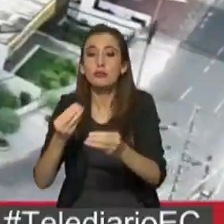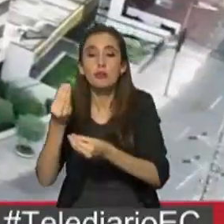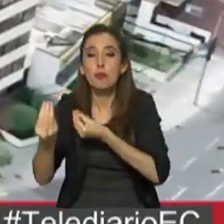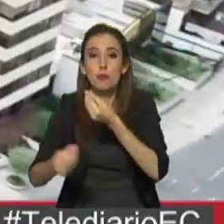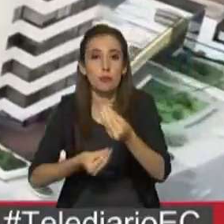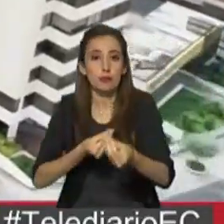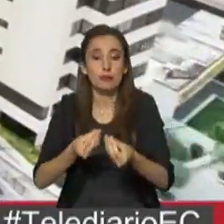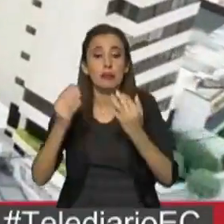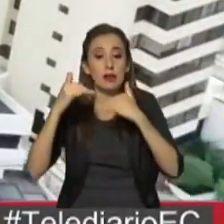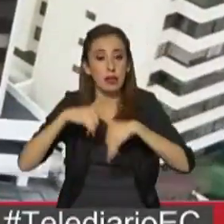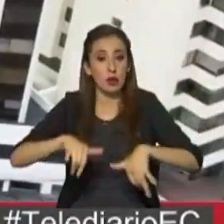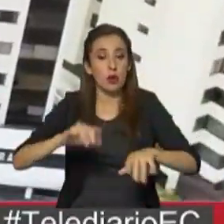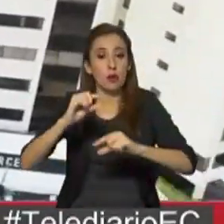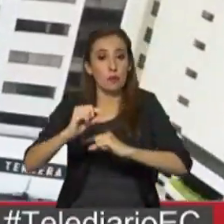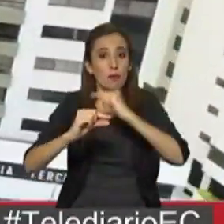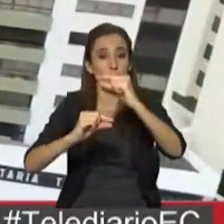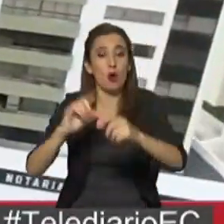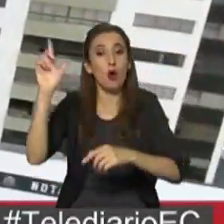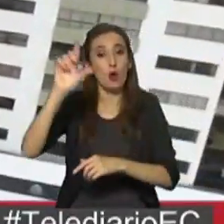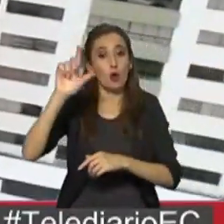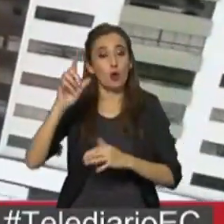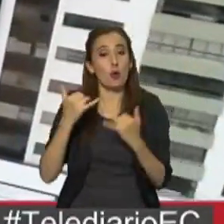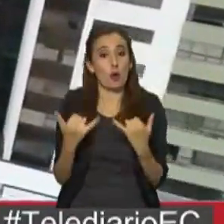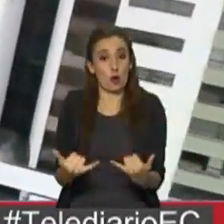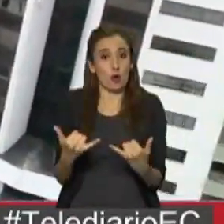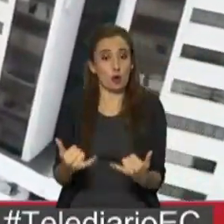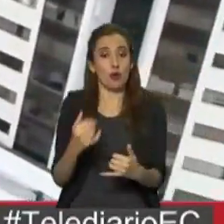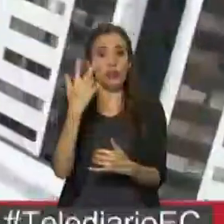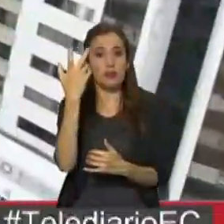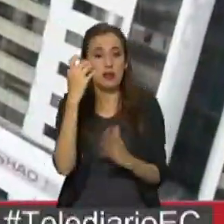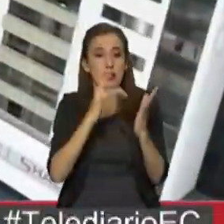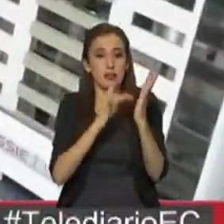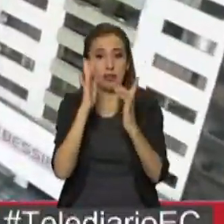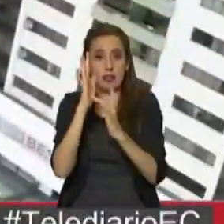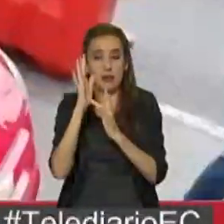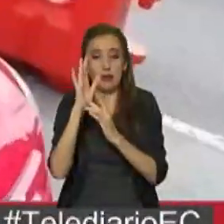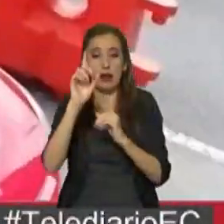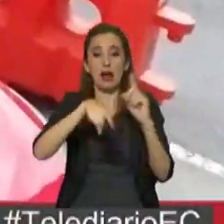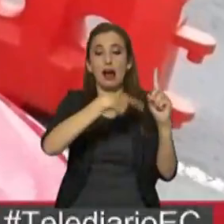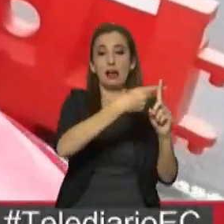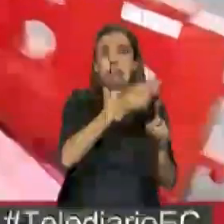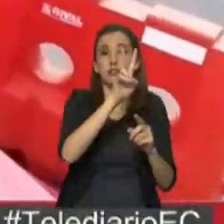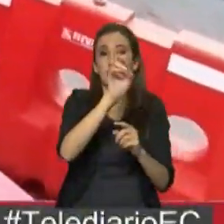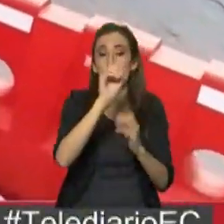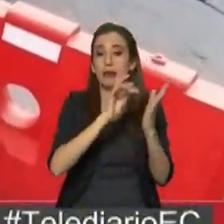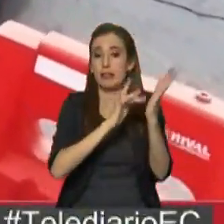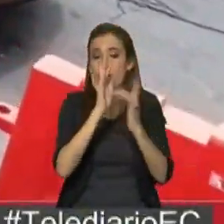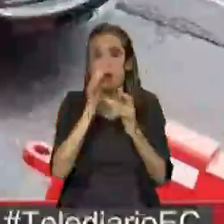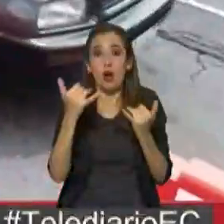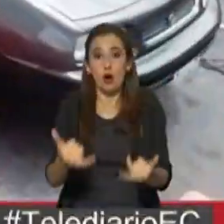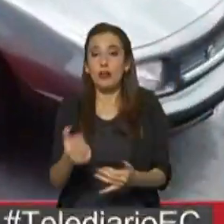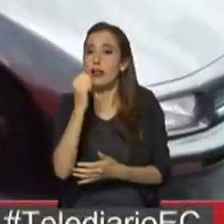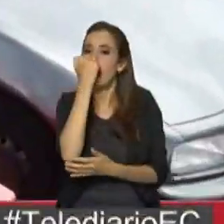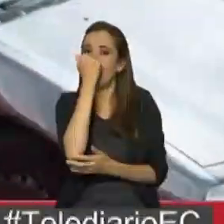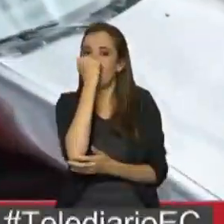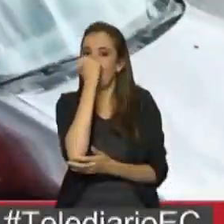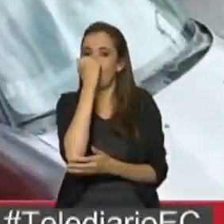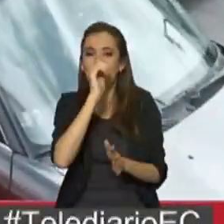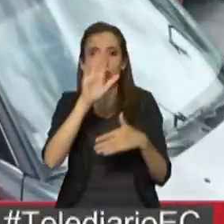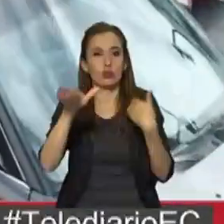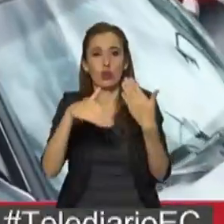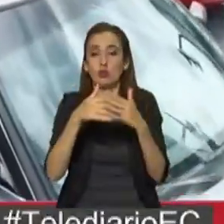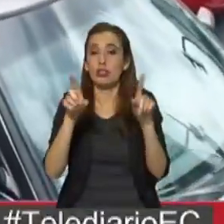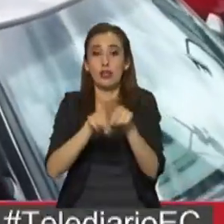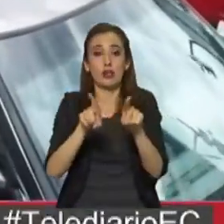es por ello que desde este lunes 13 de abril hasta el 20 del mismo mes todo el país estará bajo el color rojo